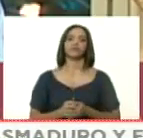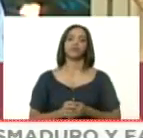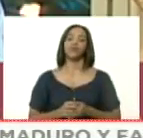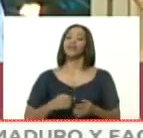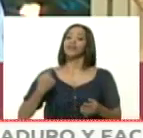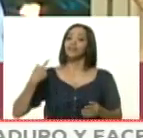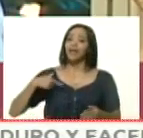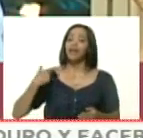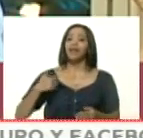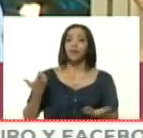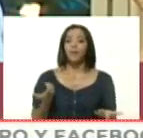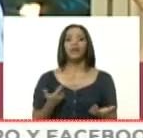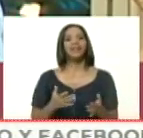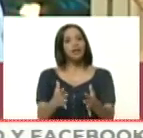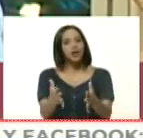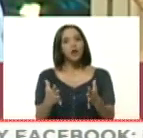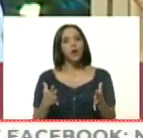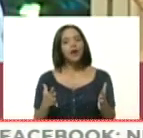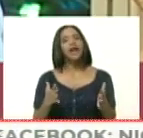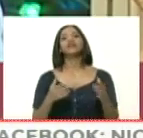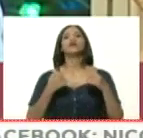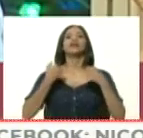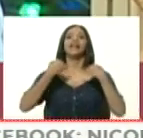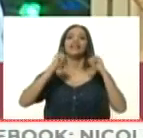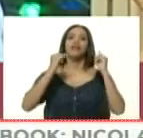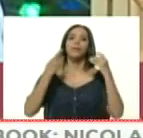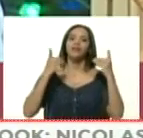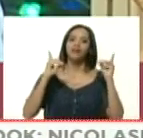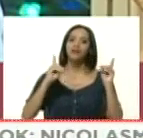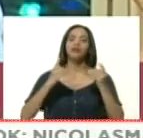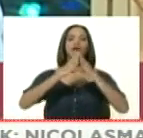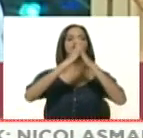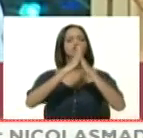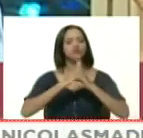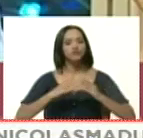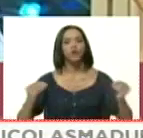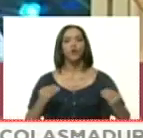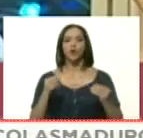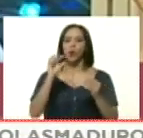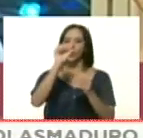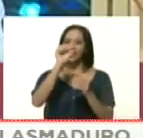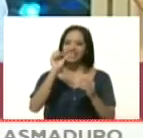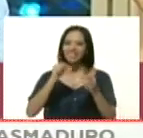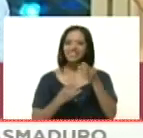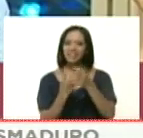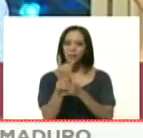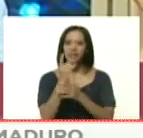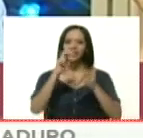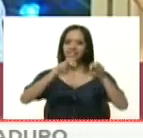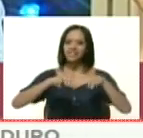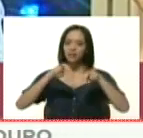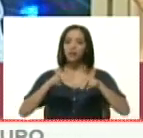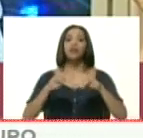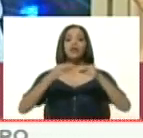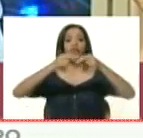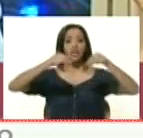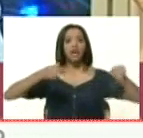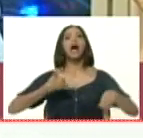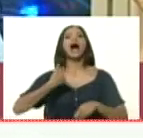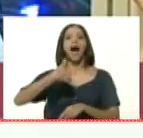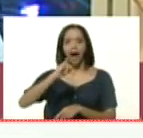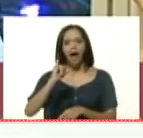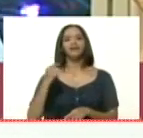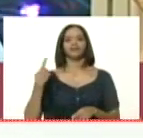que ir logrando la independencia en todo lo que es semillas. Tierra tenemos,